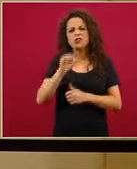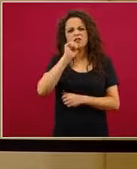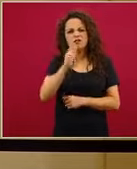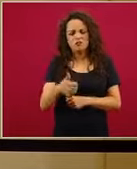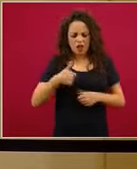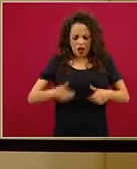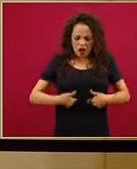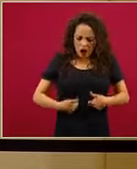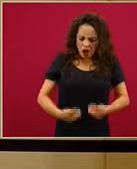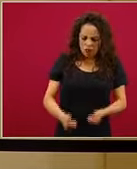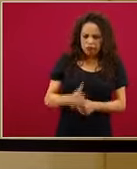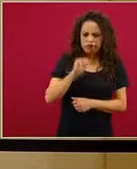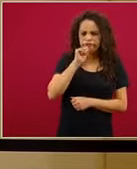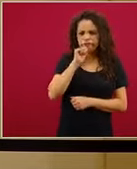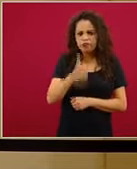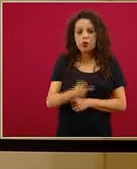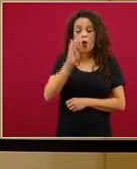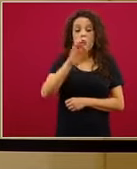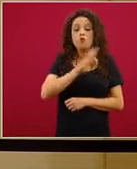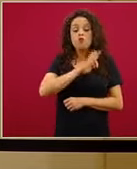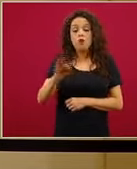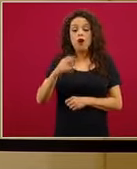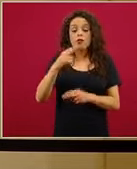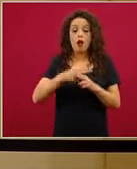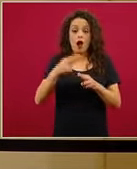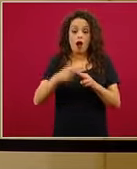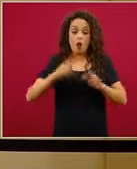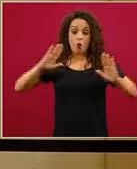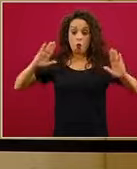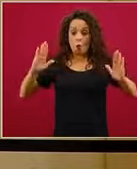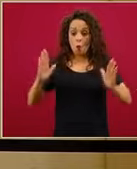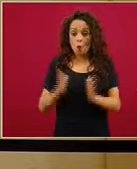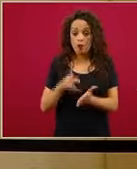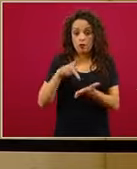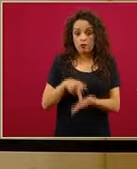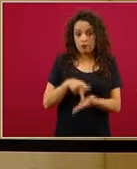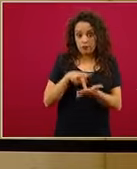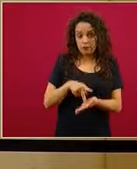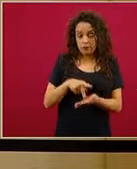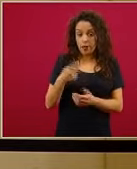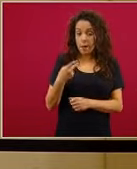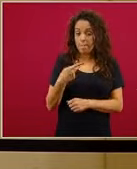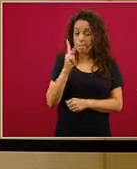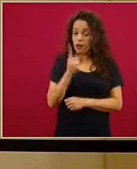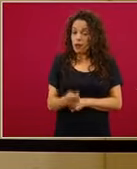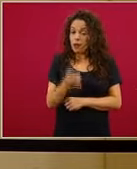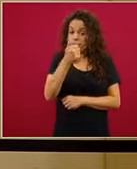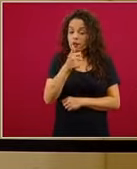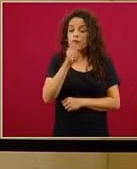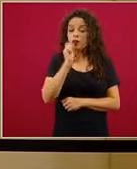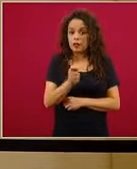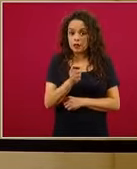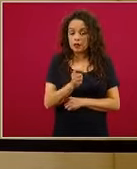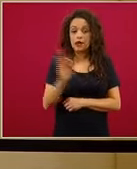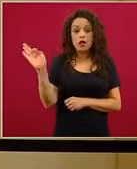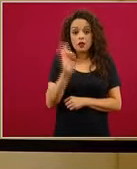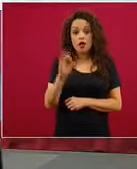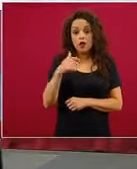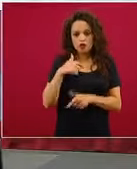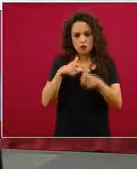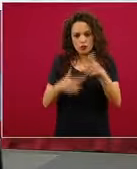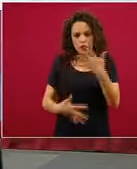apetito, incluso puedo estar bajando de peso. Pero lo principal es, si tengo tos con flema de más de 15 días,